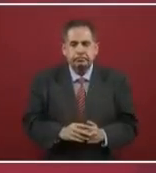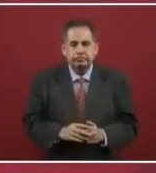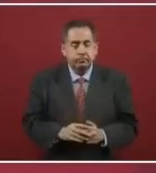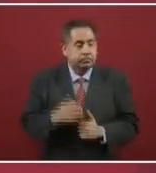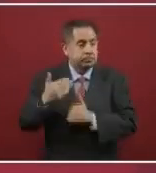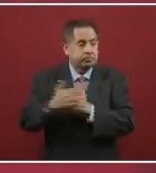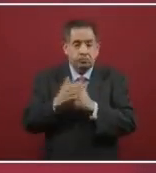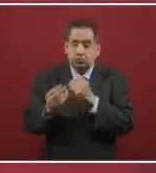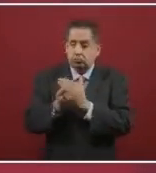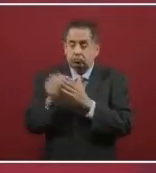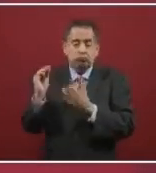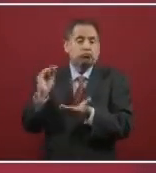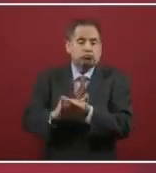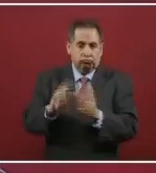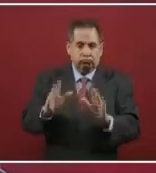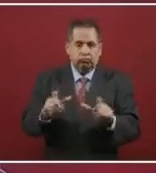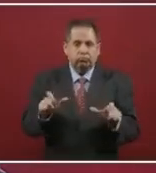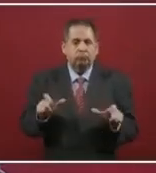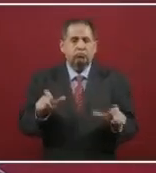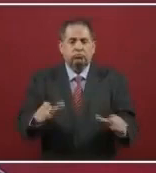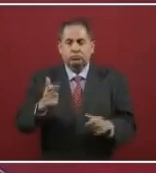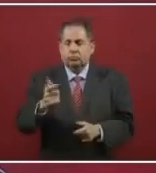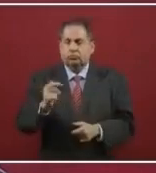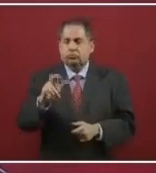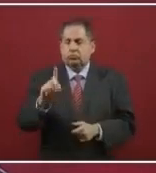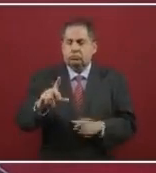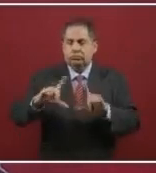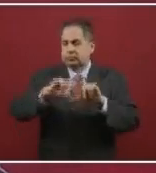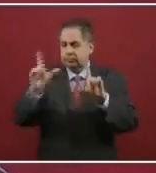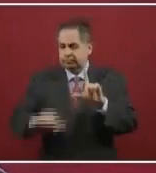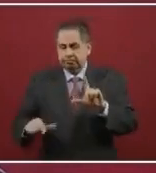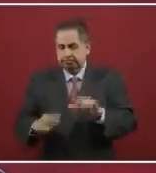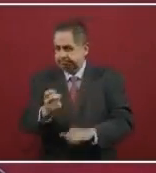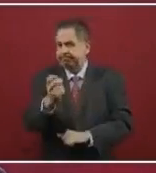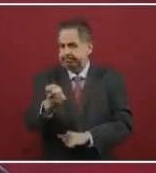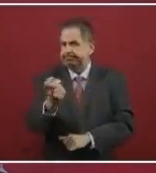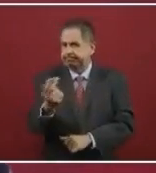Guardia Nacional, que nos hace falta.